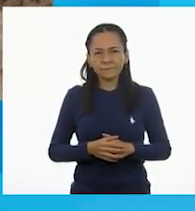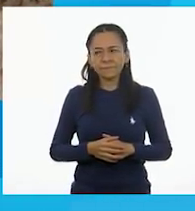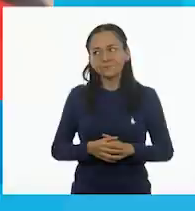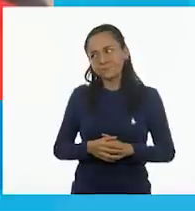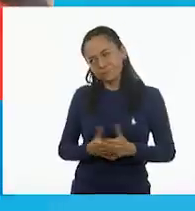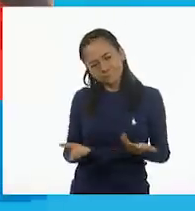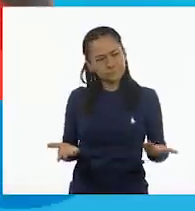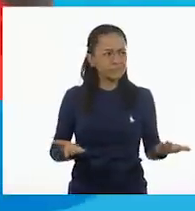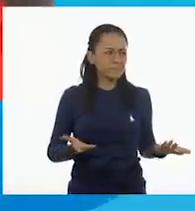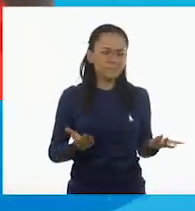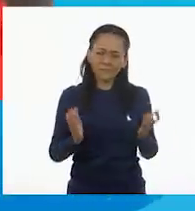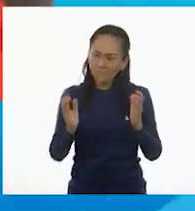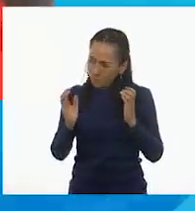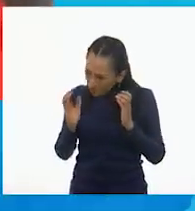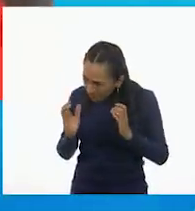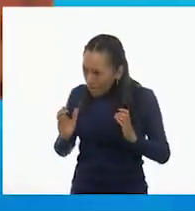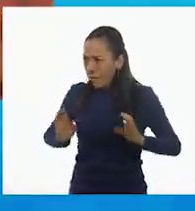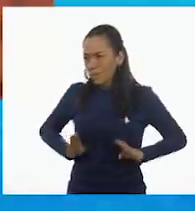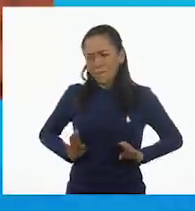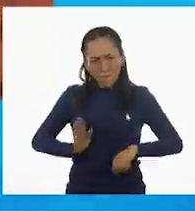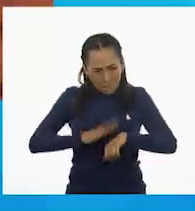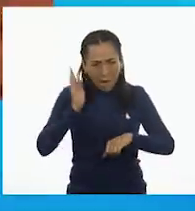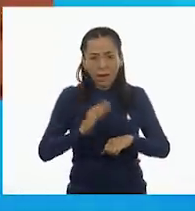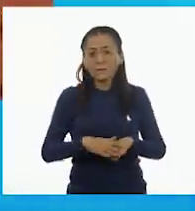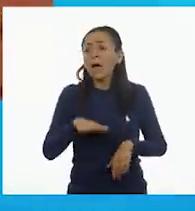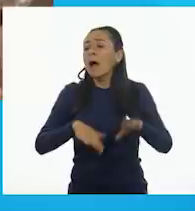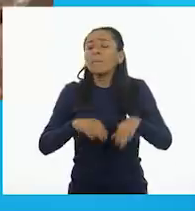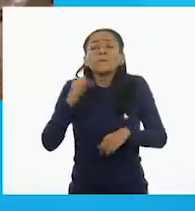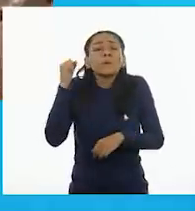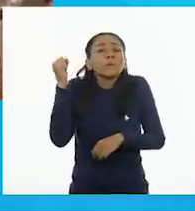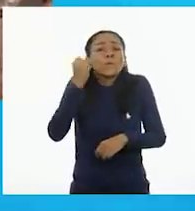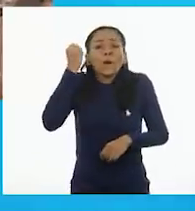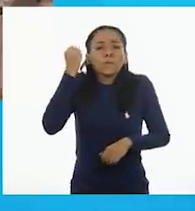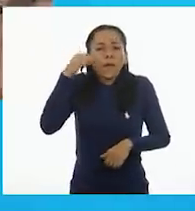Ándense con más cuidado. No siempre se tiene tanta suerte.